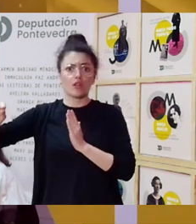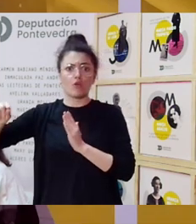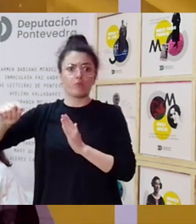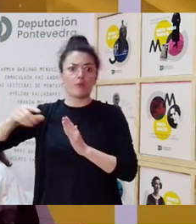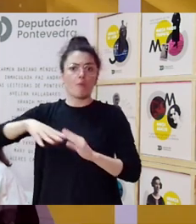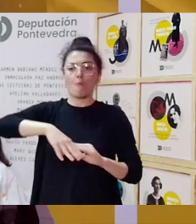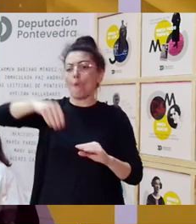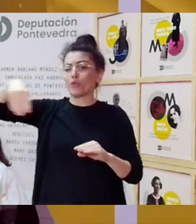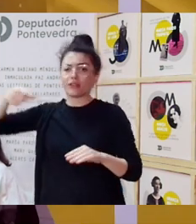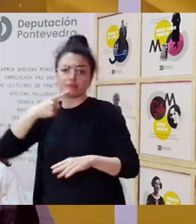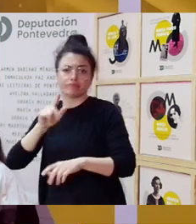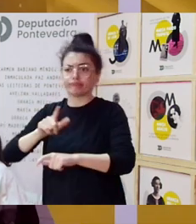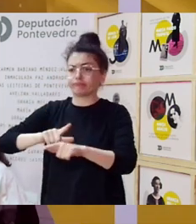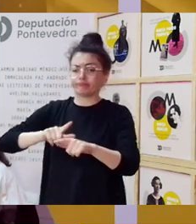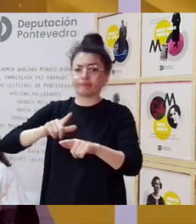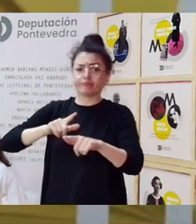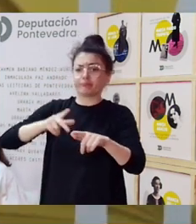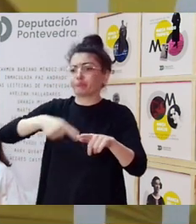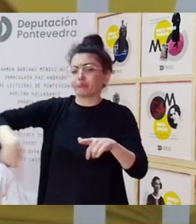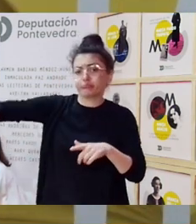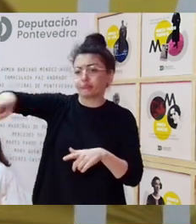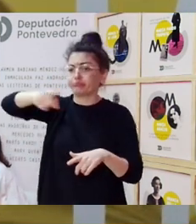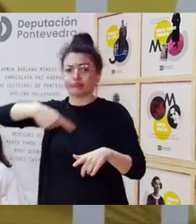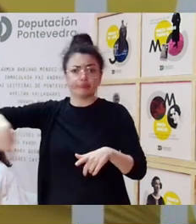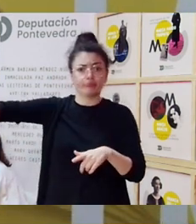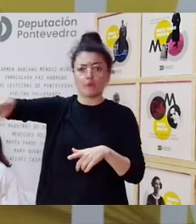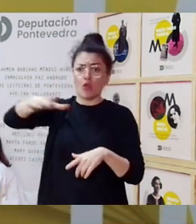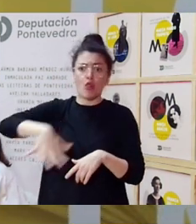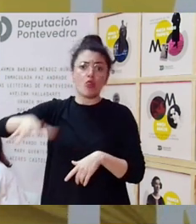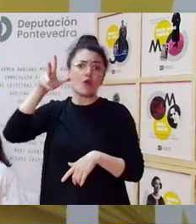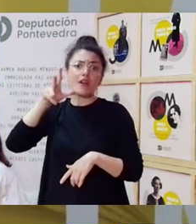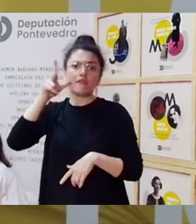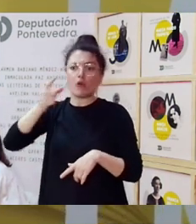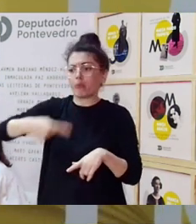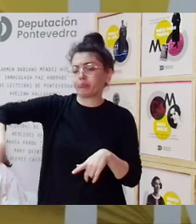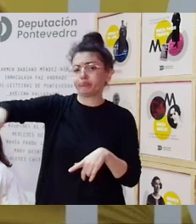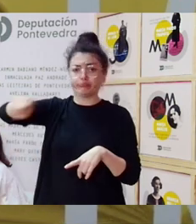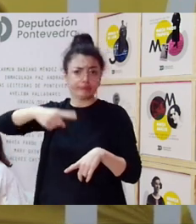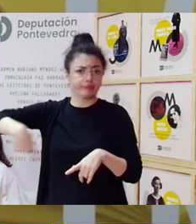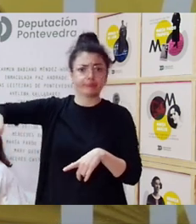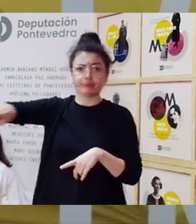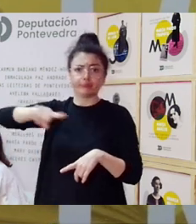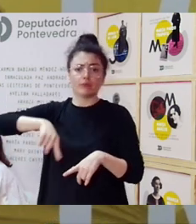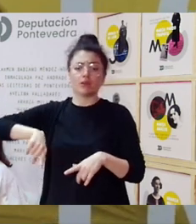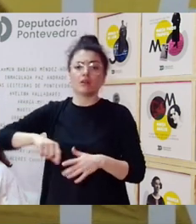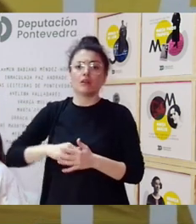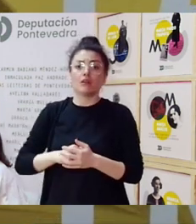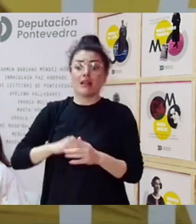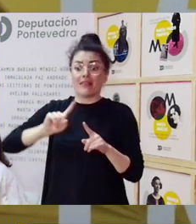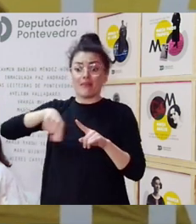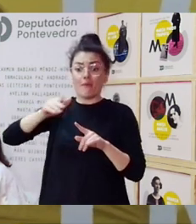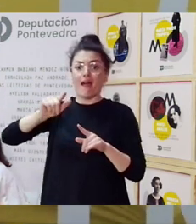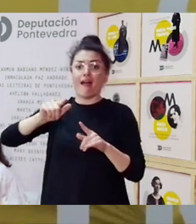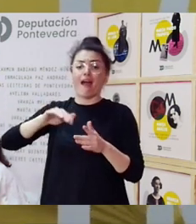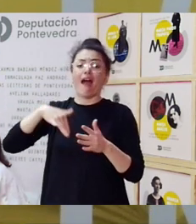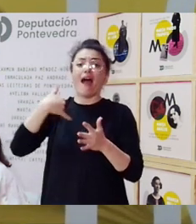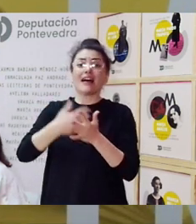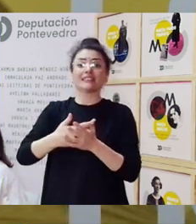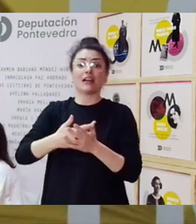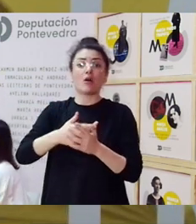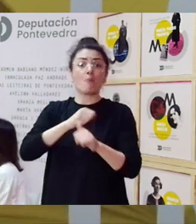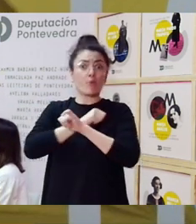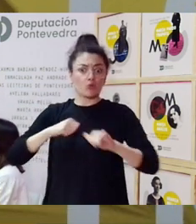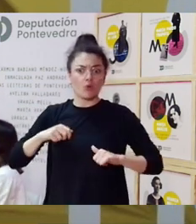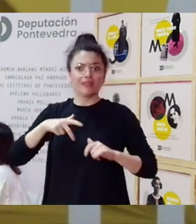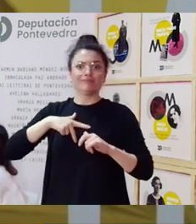andaba polos montes dos alrededores de Vigo, polo Galiñeiro e todo por aí, e despois pasouse a Portugal. Eu cheguei a coñecer a